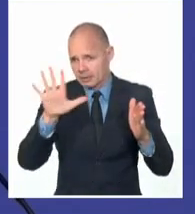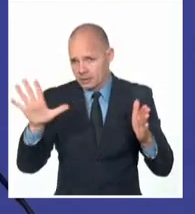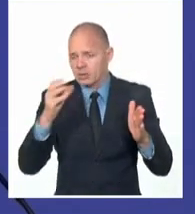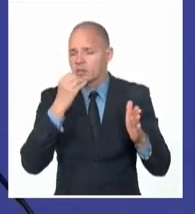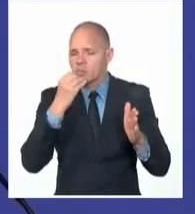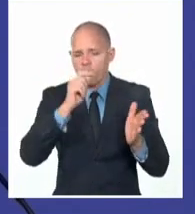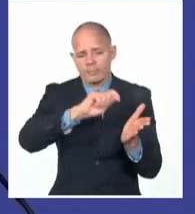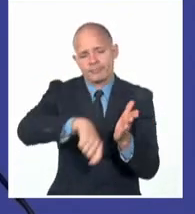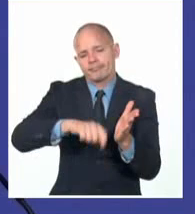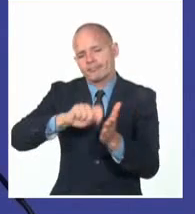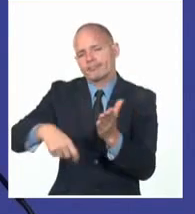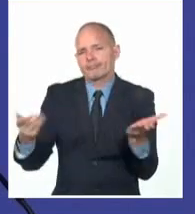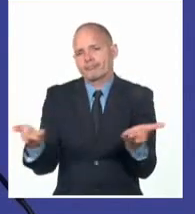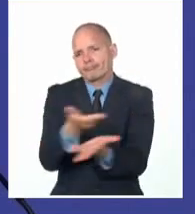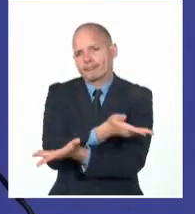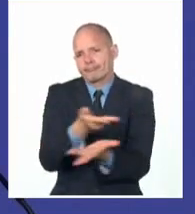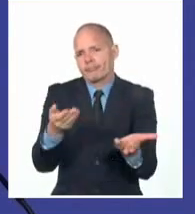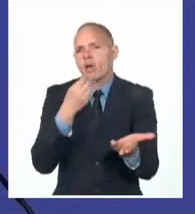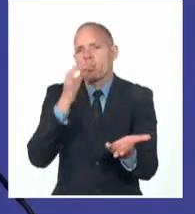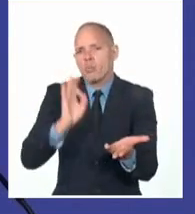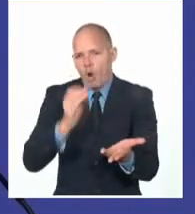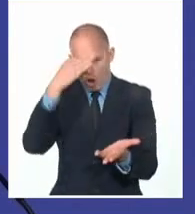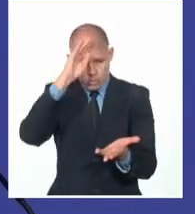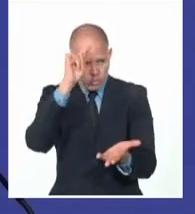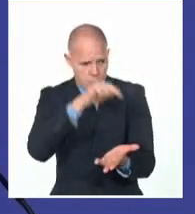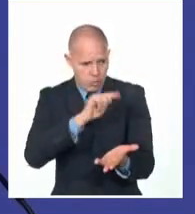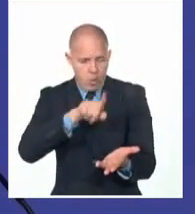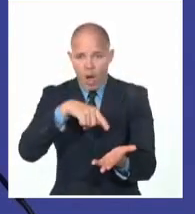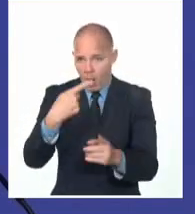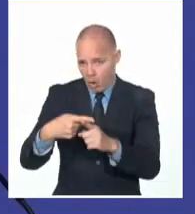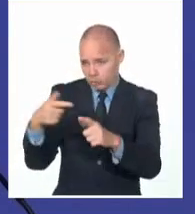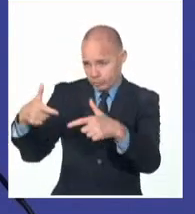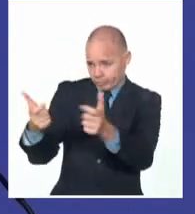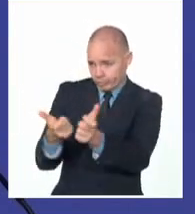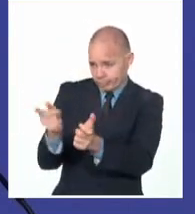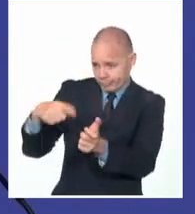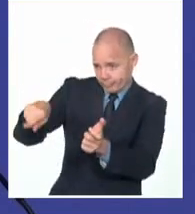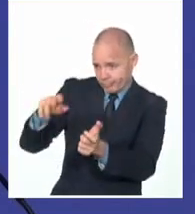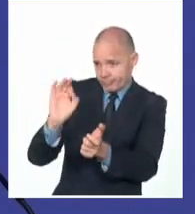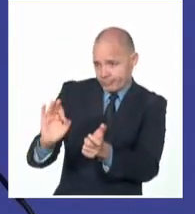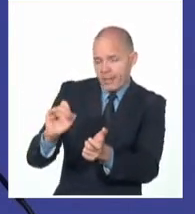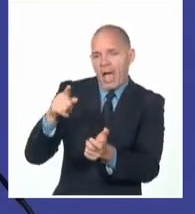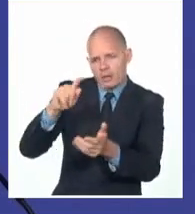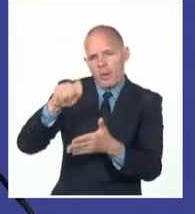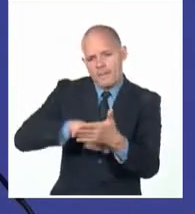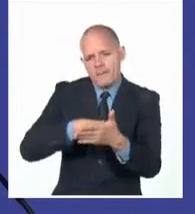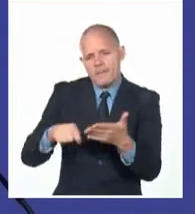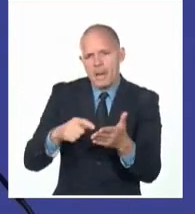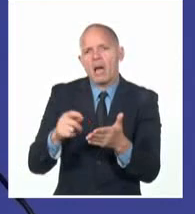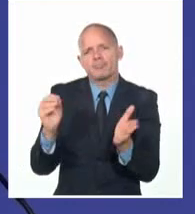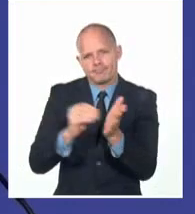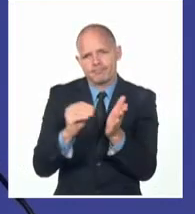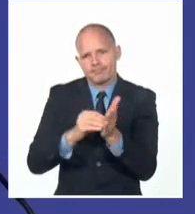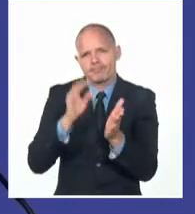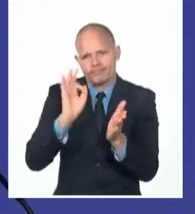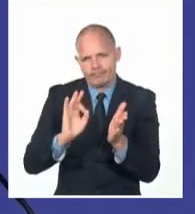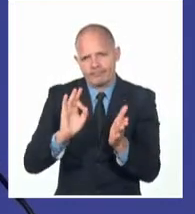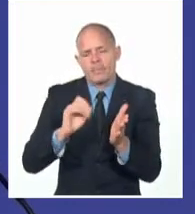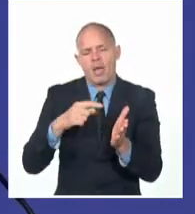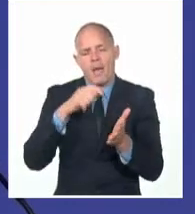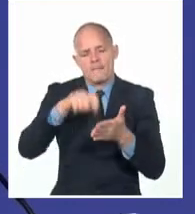Euroasiática, los cuales se corresponden plenamente con el Plan de Desarrollo Económico y Social de nuestro